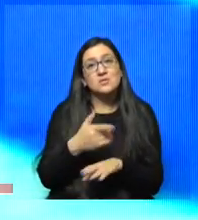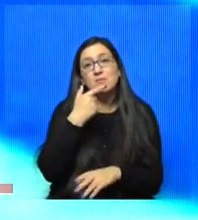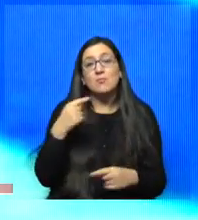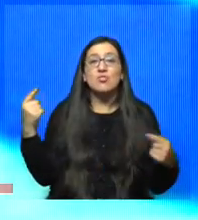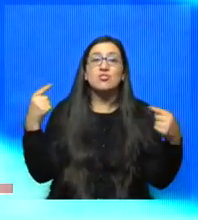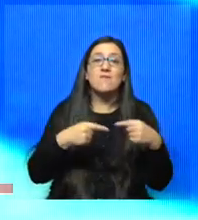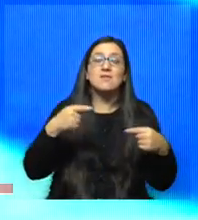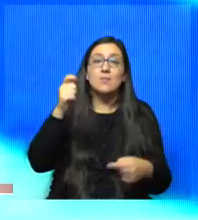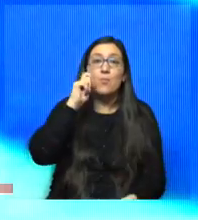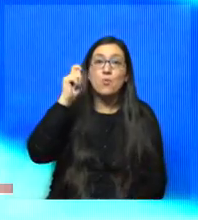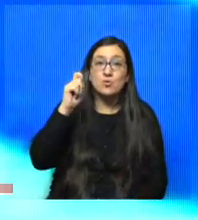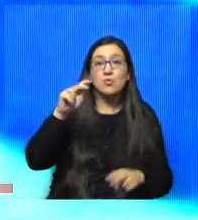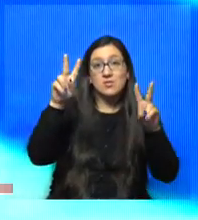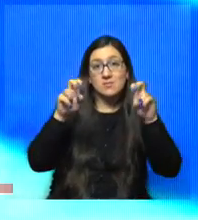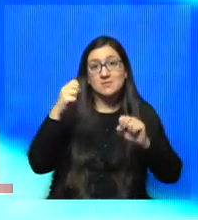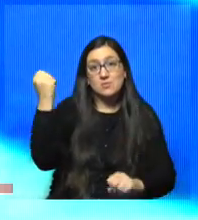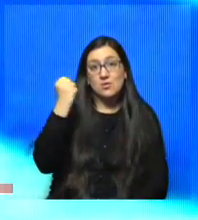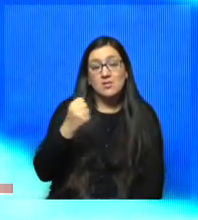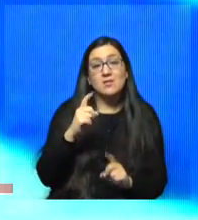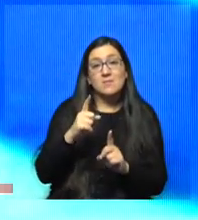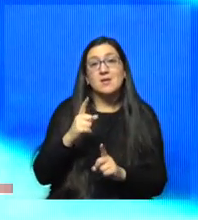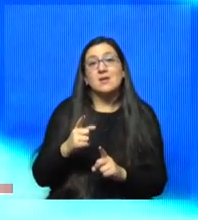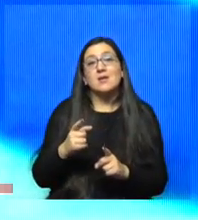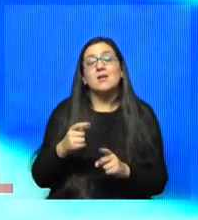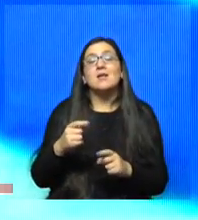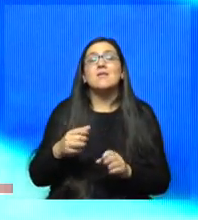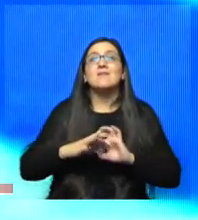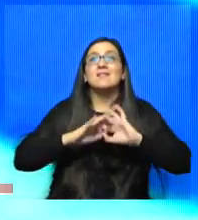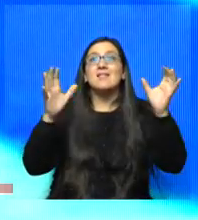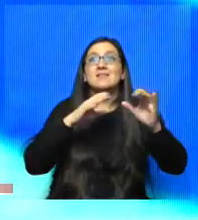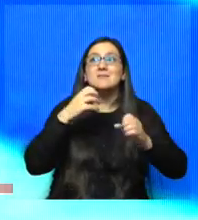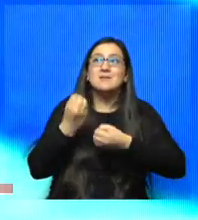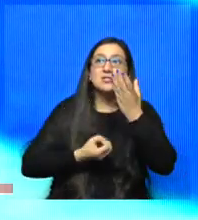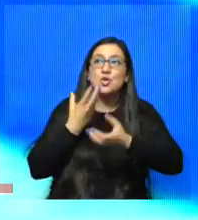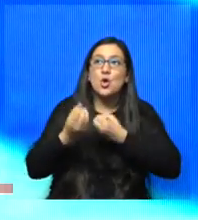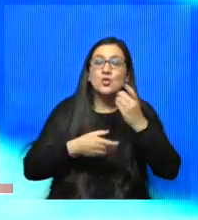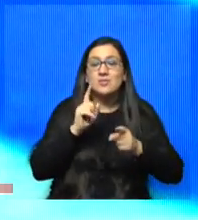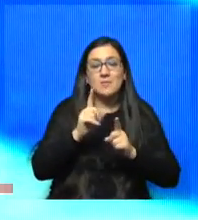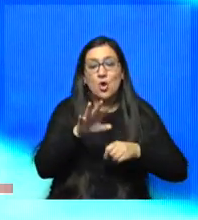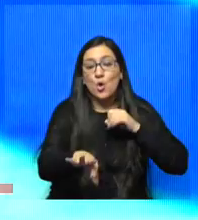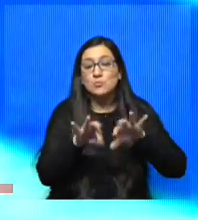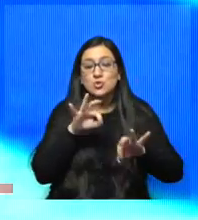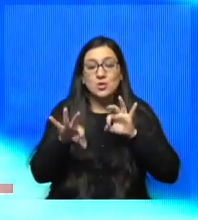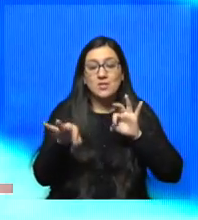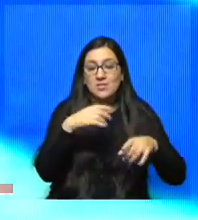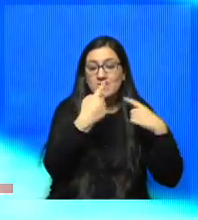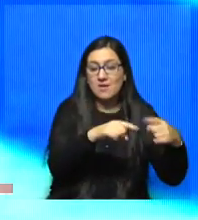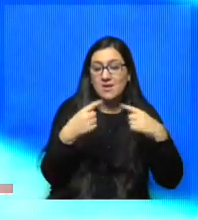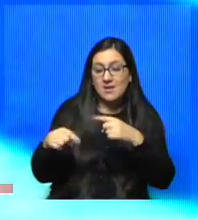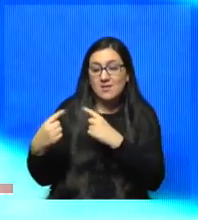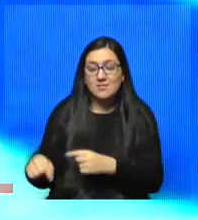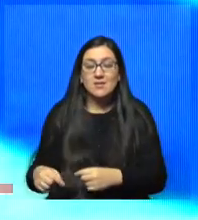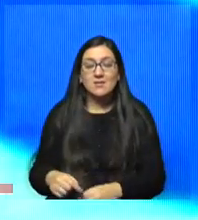público, de temas importantes, ejercicio de libertad de expresión a través de medios de comunicación, opciones diversas para formarse una